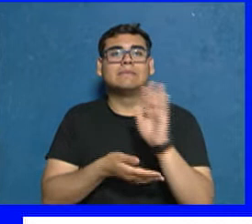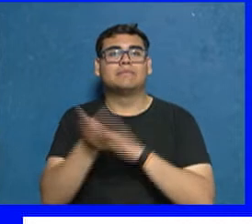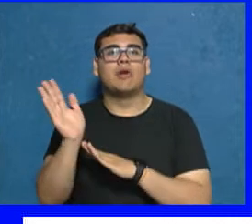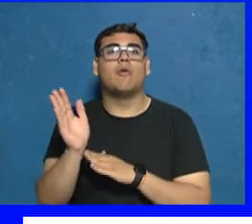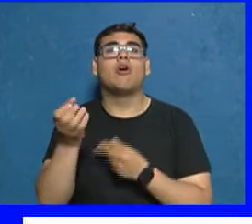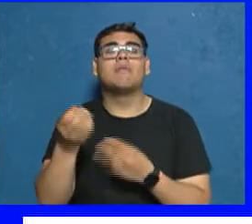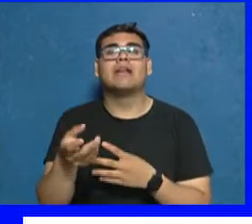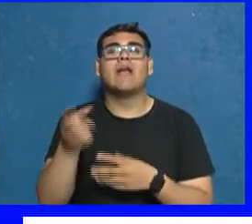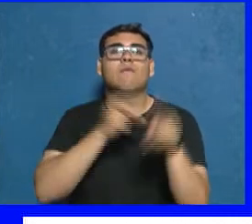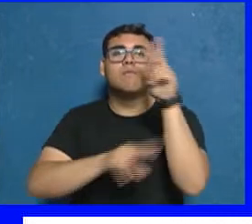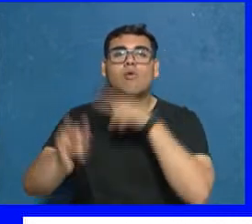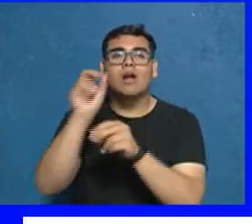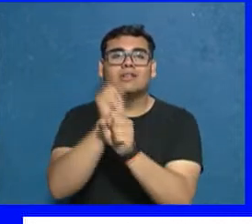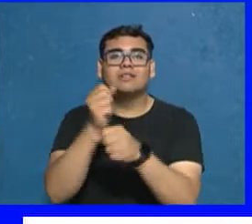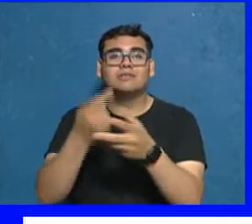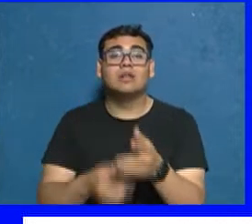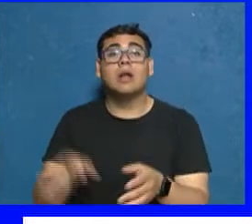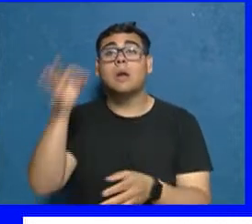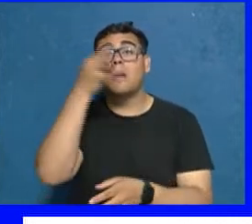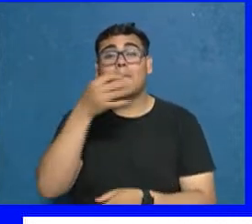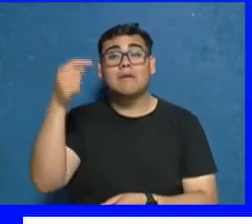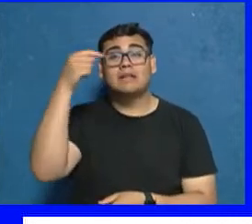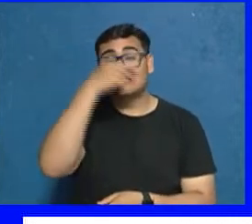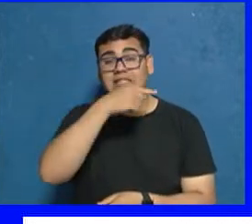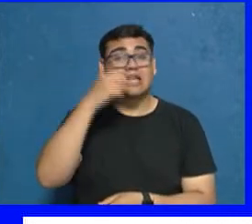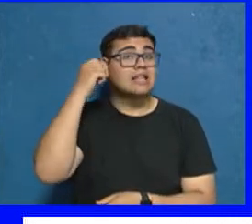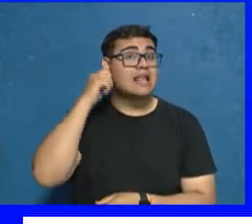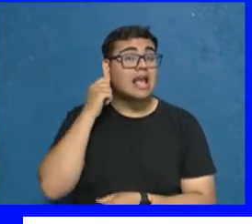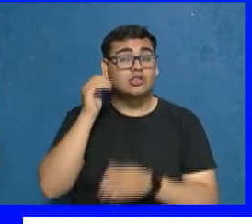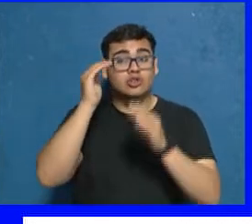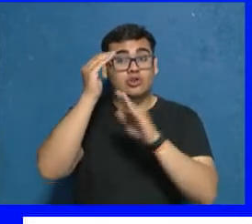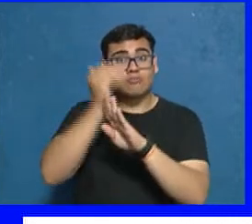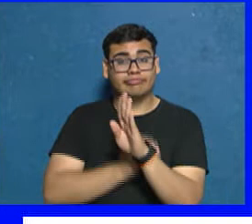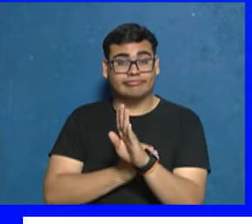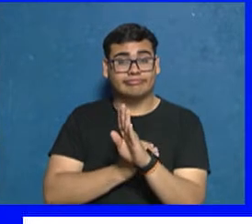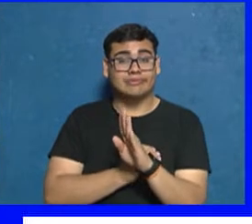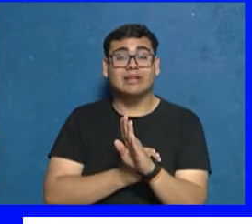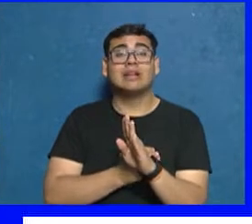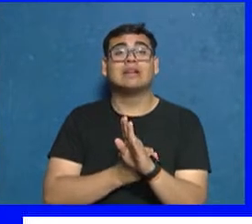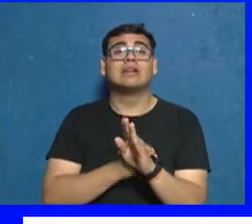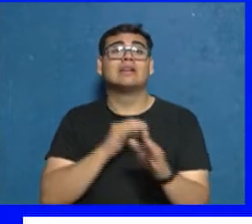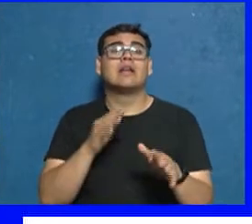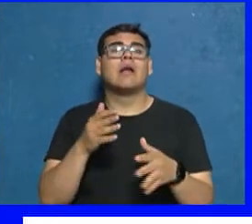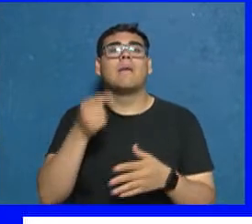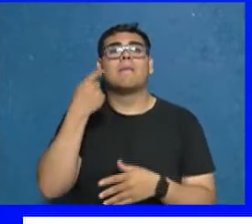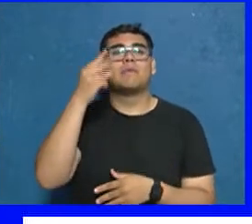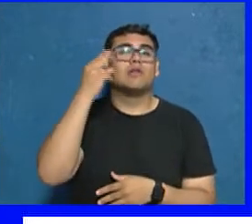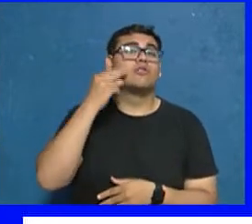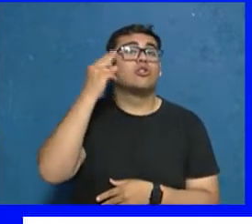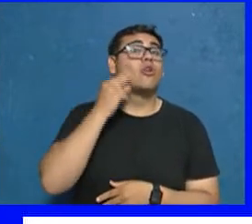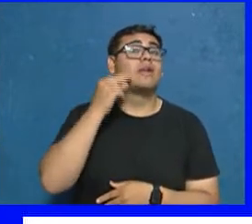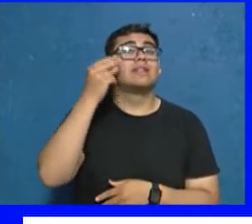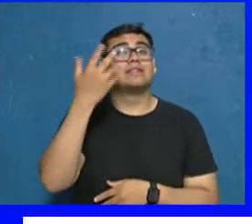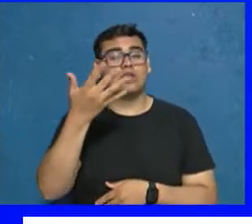lisa y llanamente. Los menores de 27 años, es decir, aquellos que nacieron más allá de